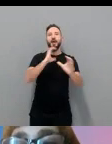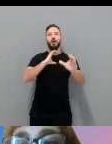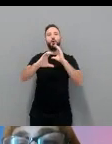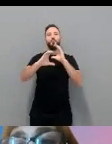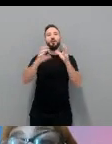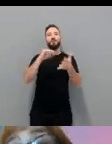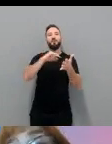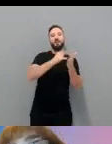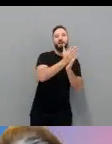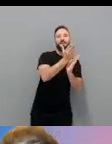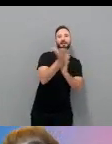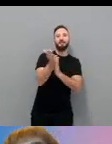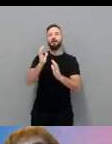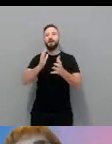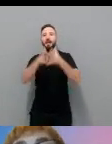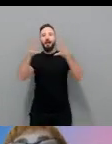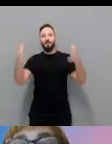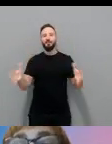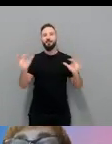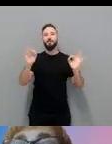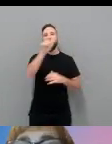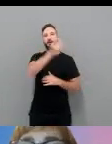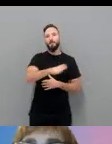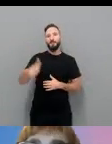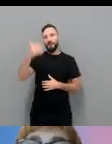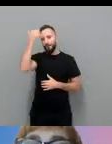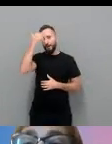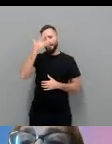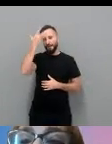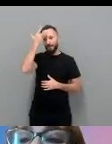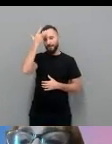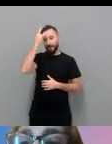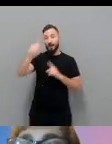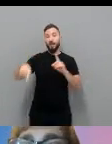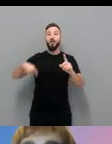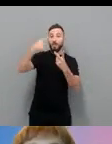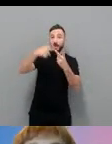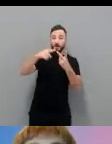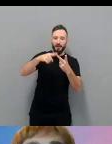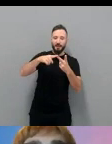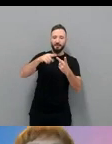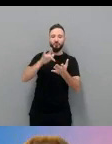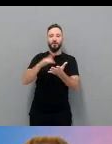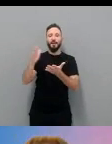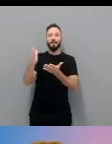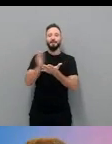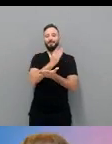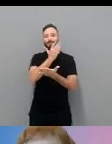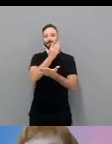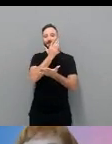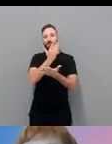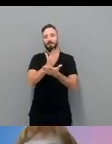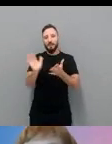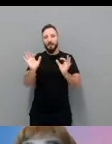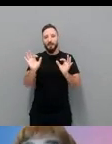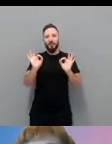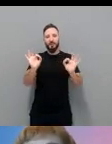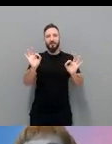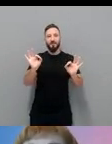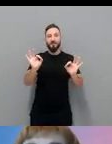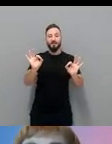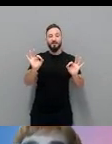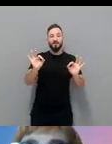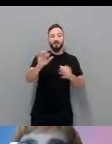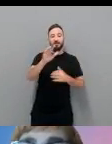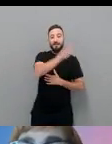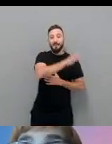en personas con parálisis cerebral, y luego me voy a centrar en la discriminación que viven los y